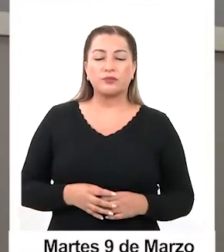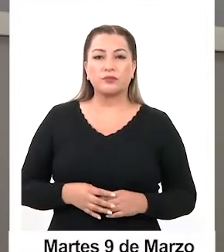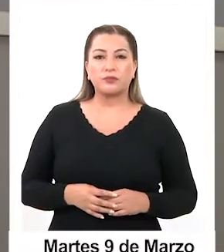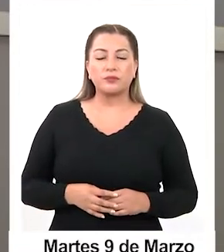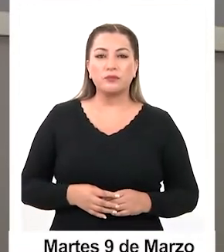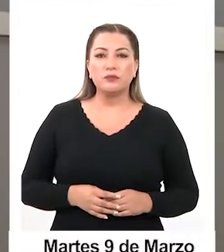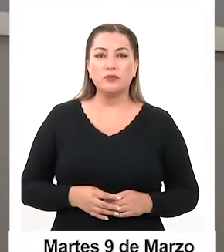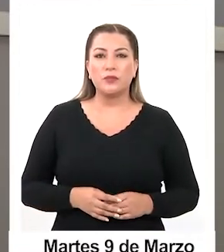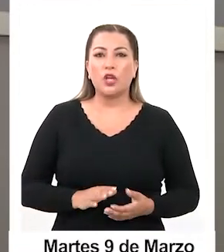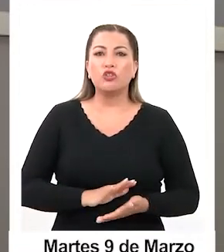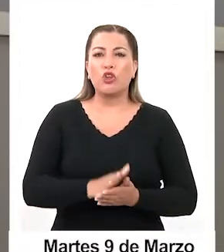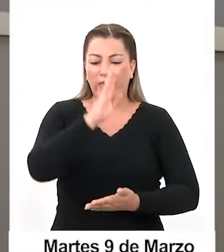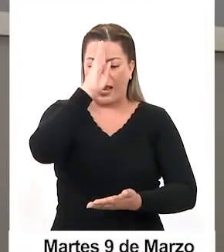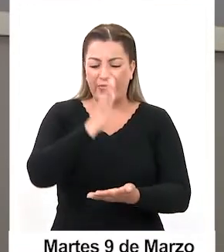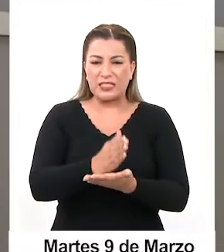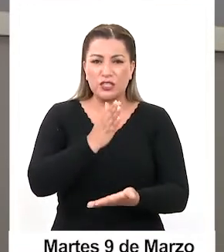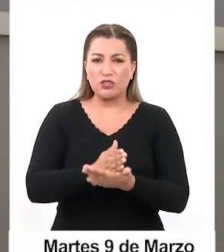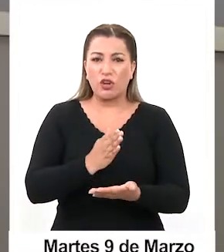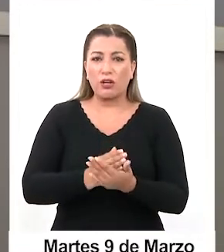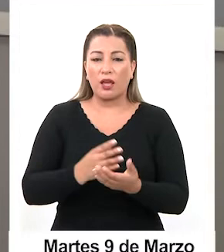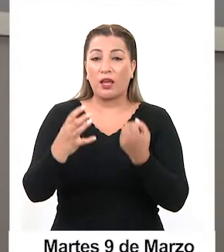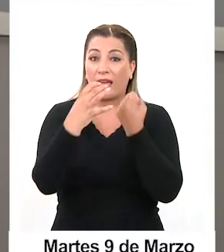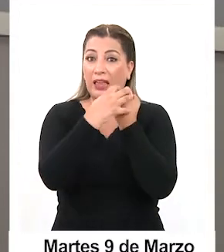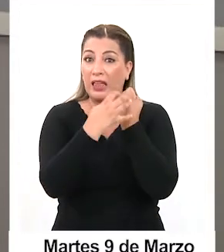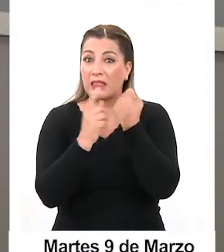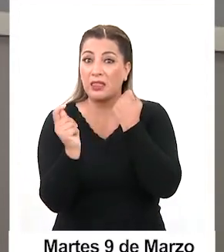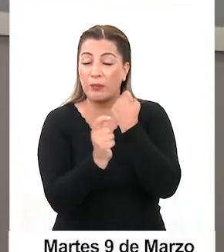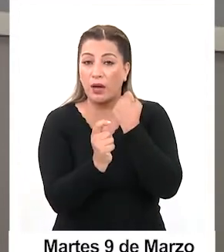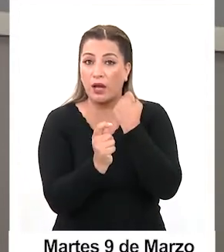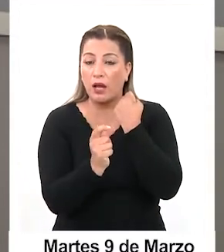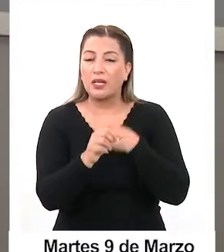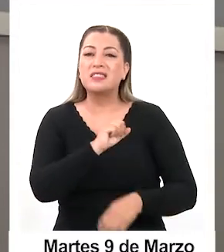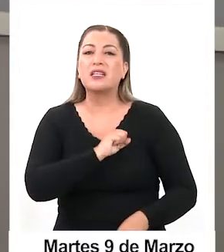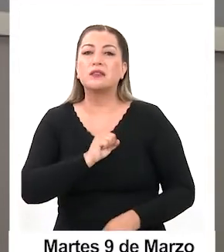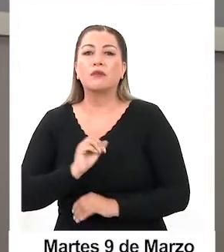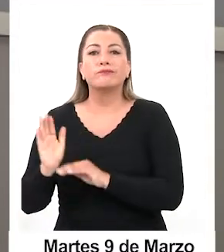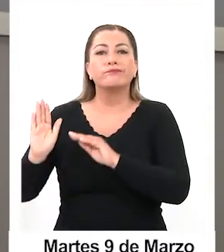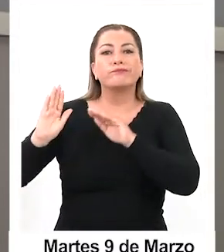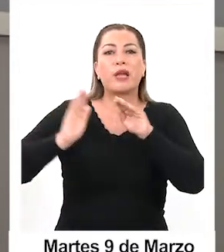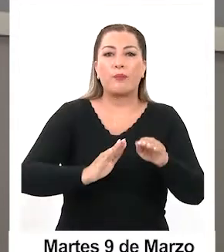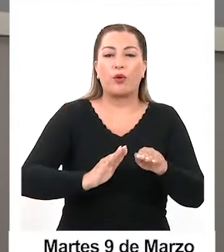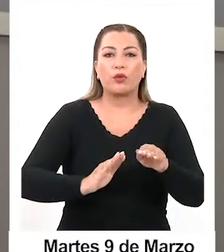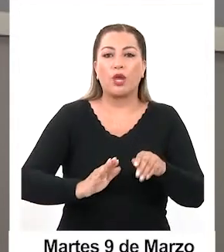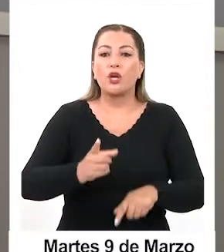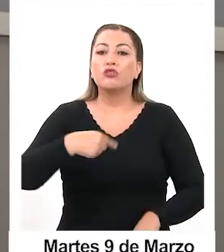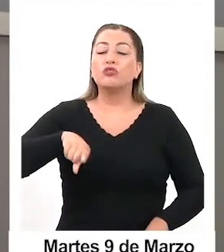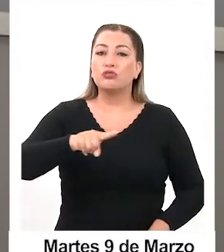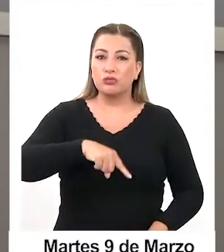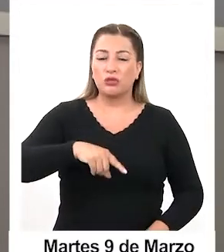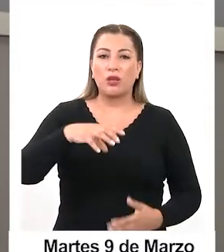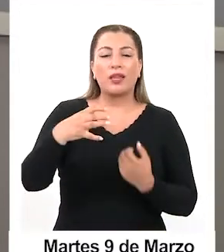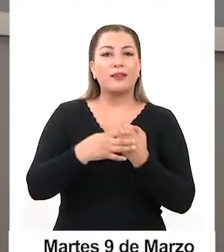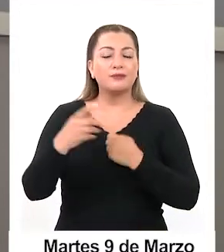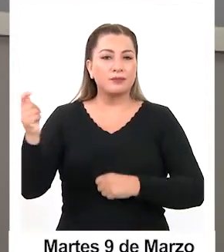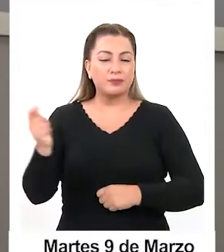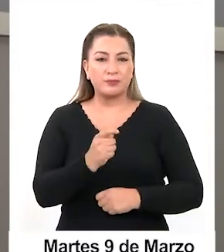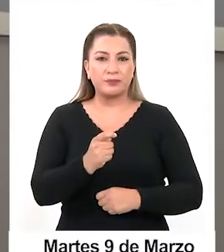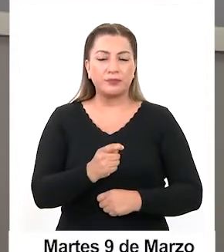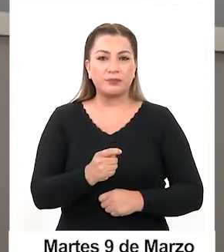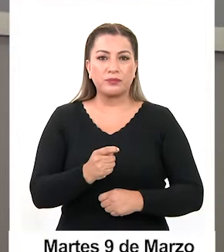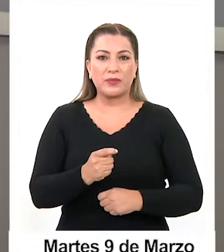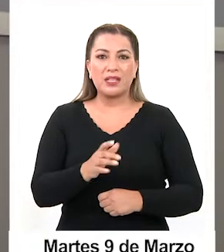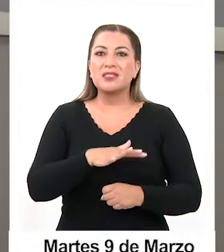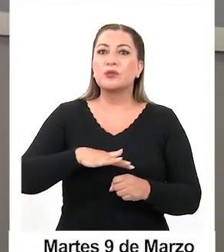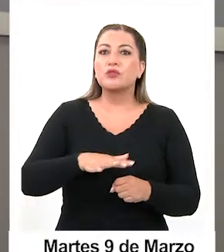respaldar todas las decisiones regionales conforme, digamos, evaluábamos las necesidades que teníamos por esta realidad